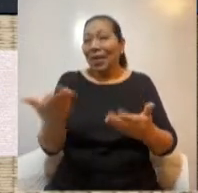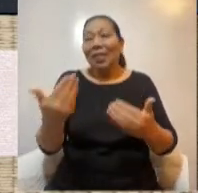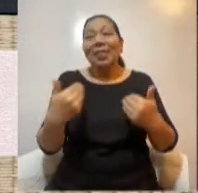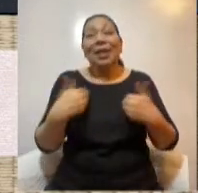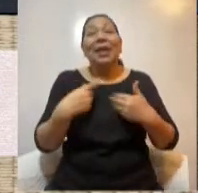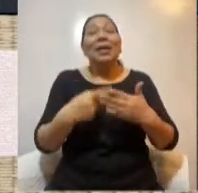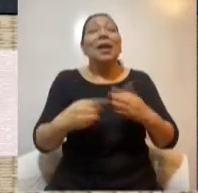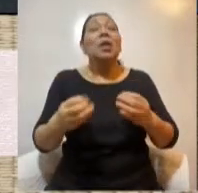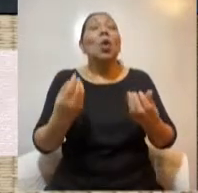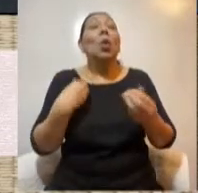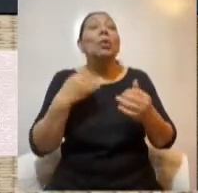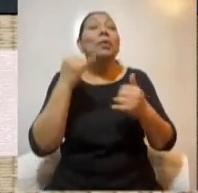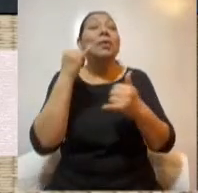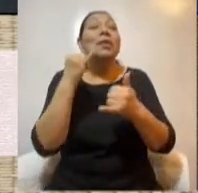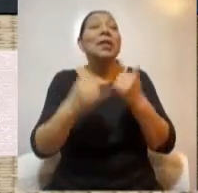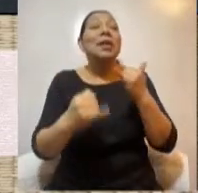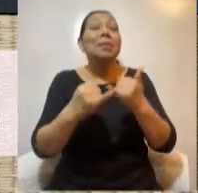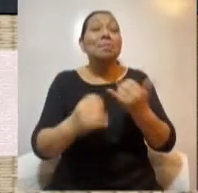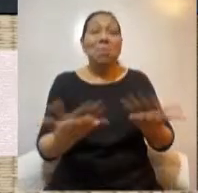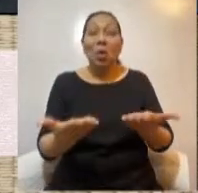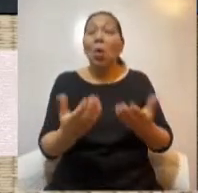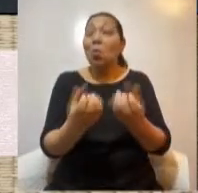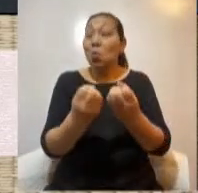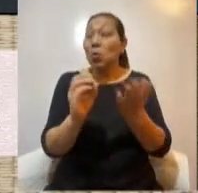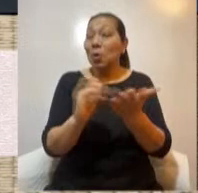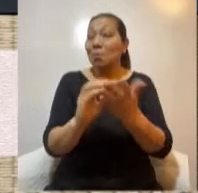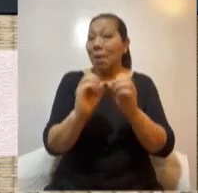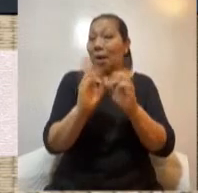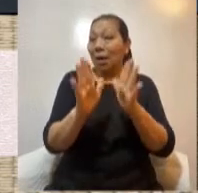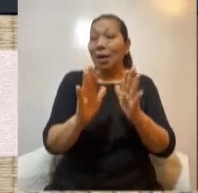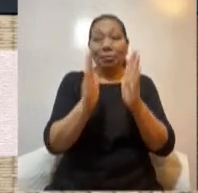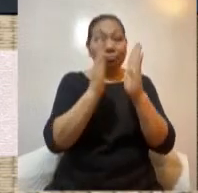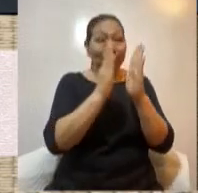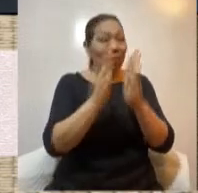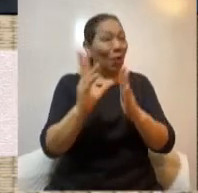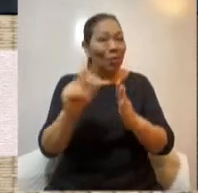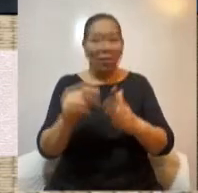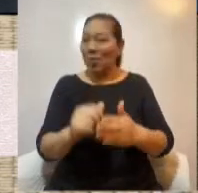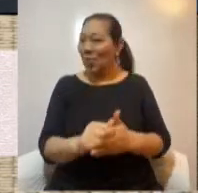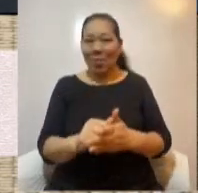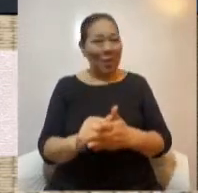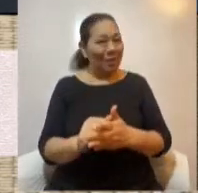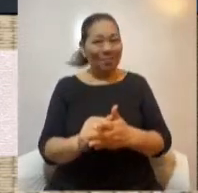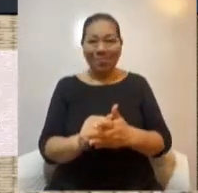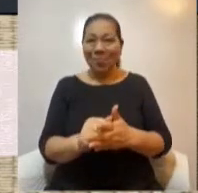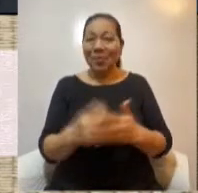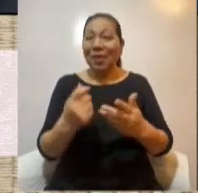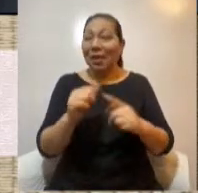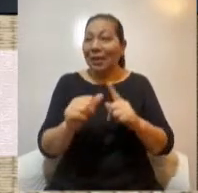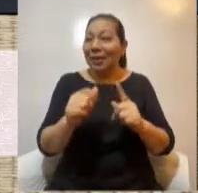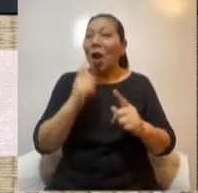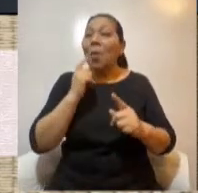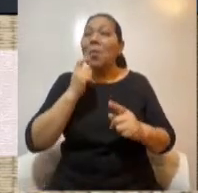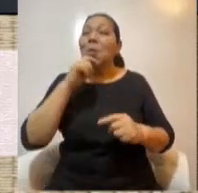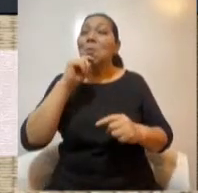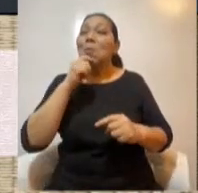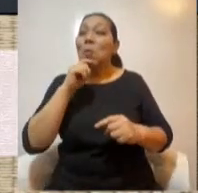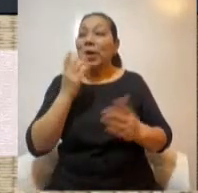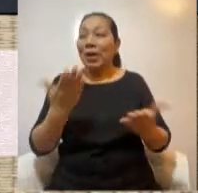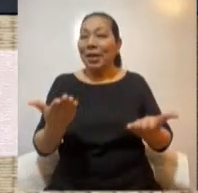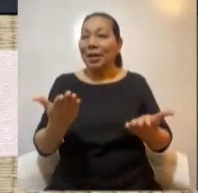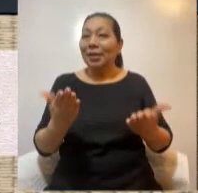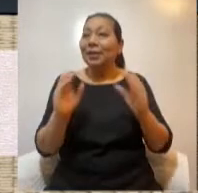o justificado. Y concluyó pues, con mucha claridad y con mucha precisión que no, que a hombres y a mujeres